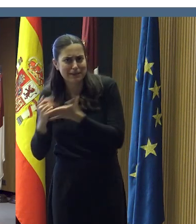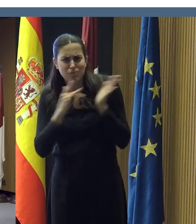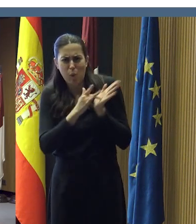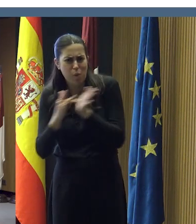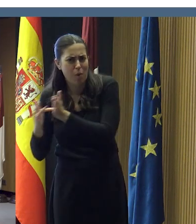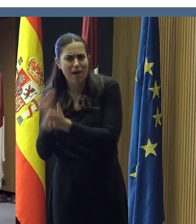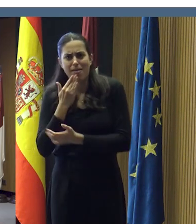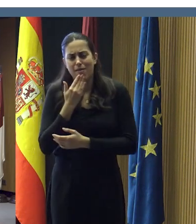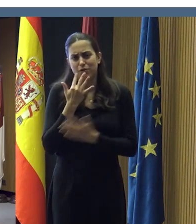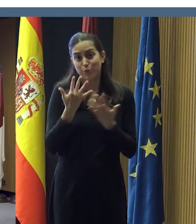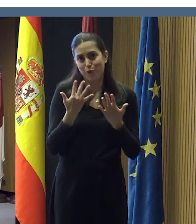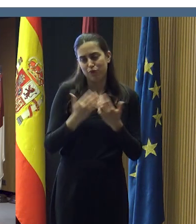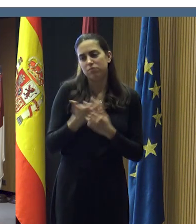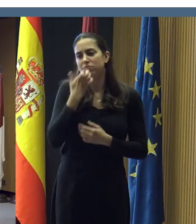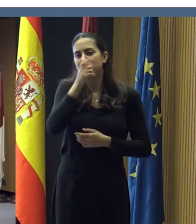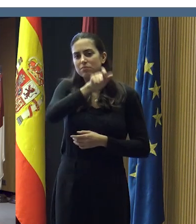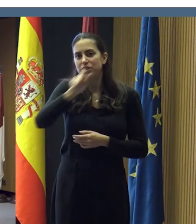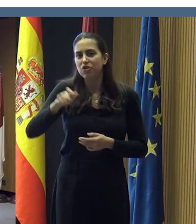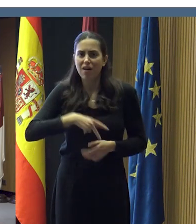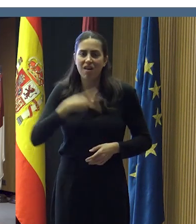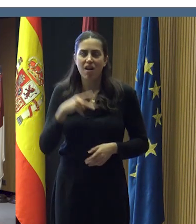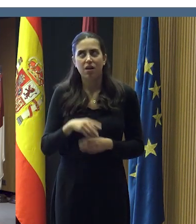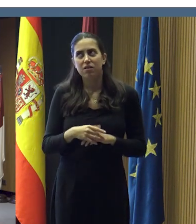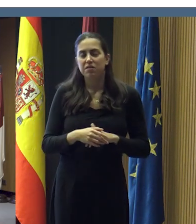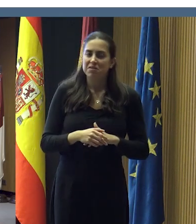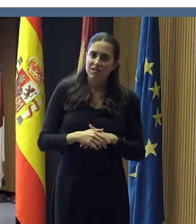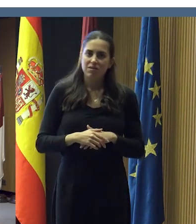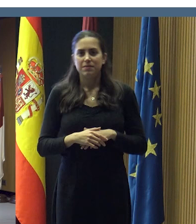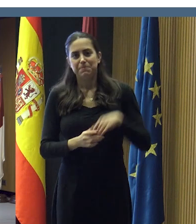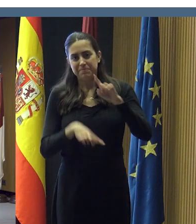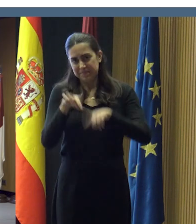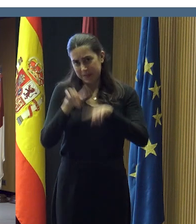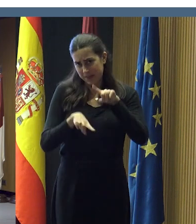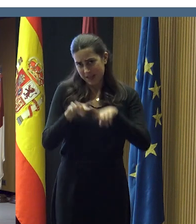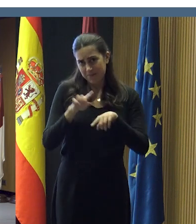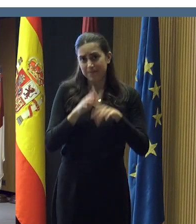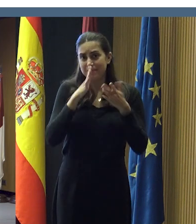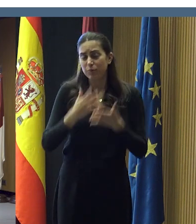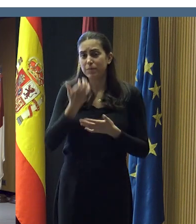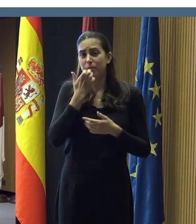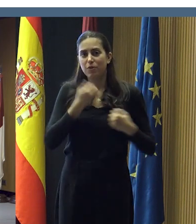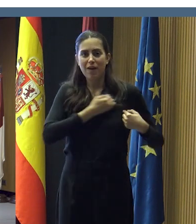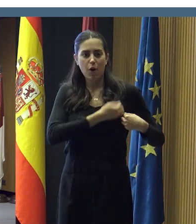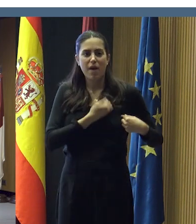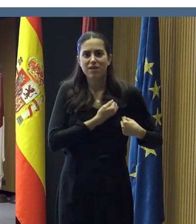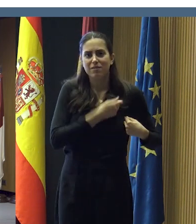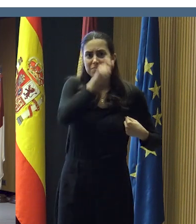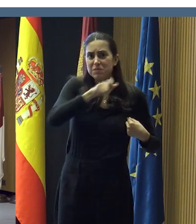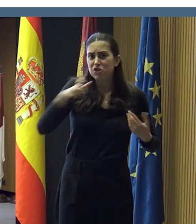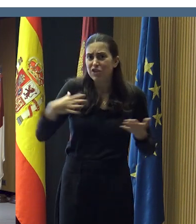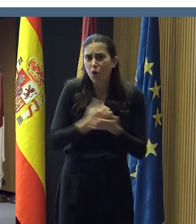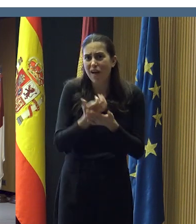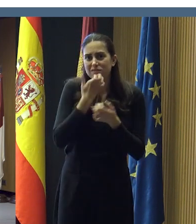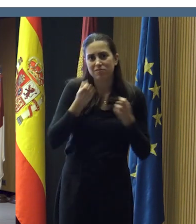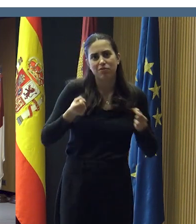tempranas. A la población en general, pues hay que ver también la incidencia. Estar haciendo ecografías de manera indiscriminada, aparte del